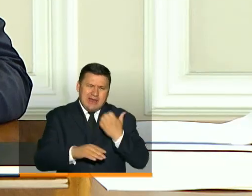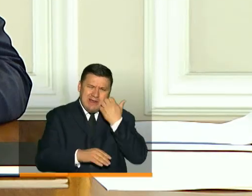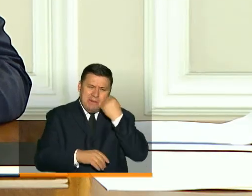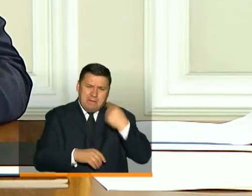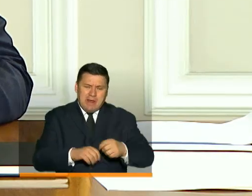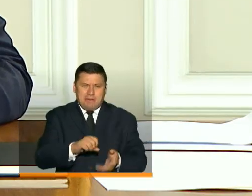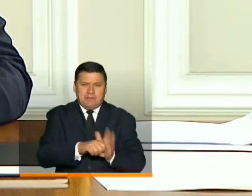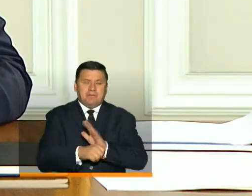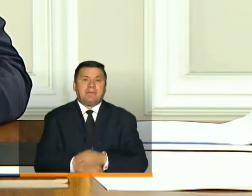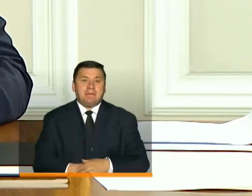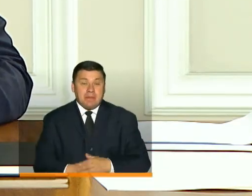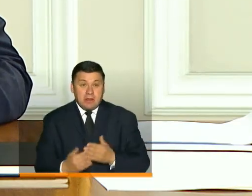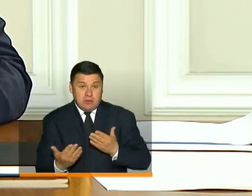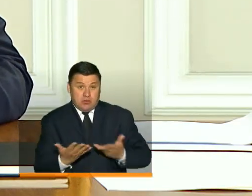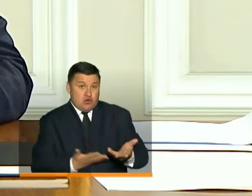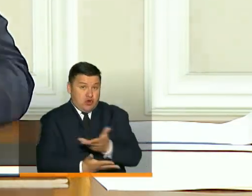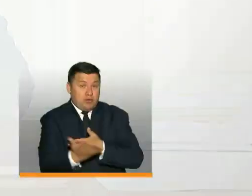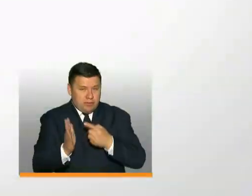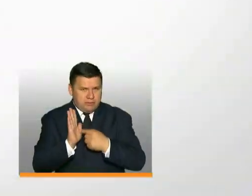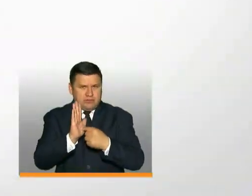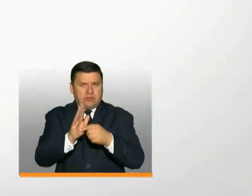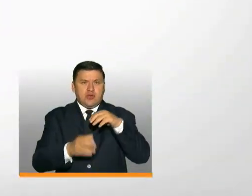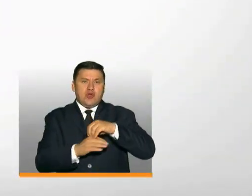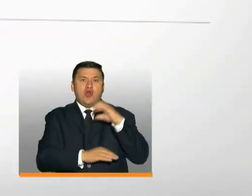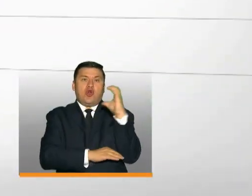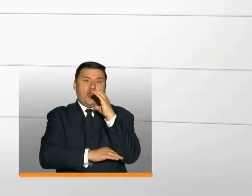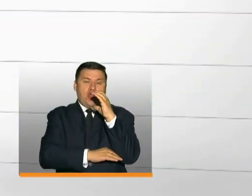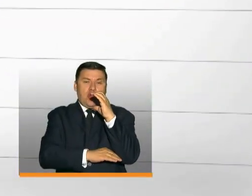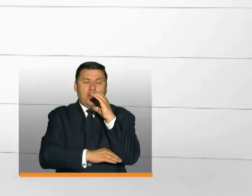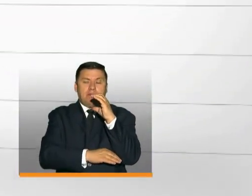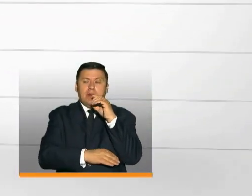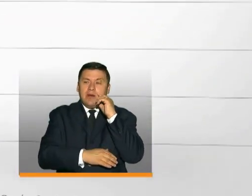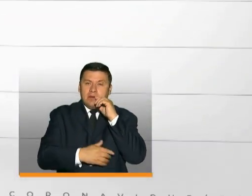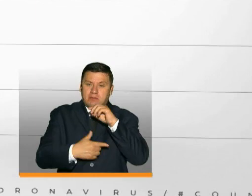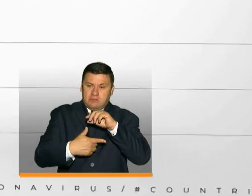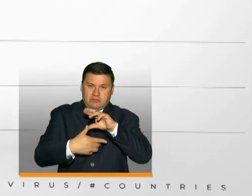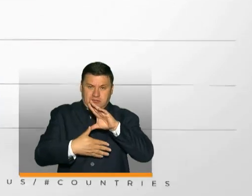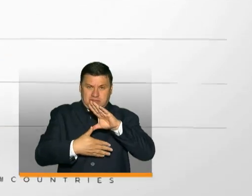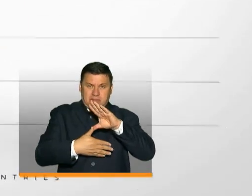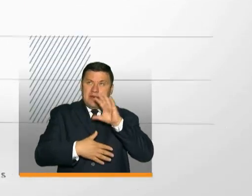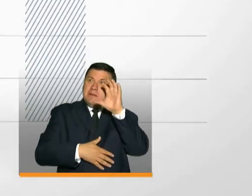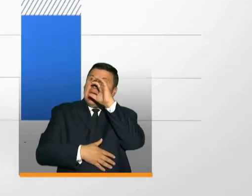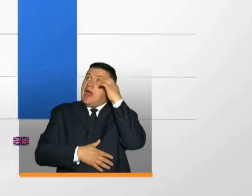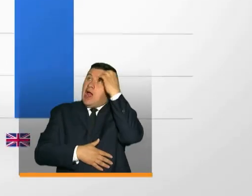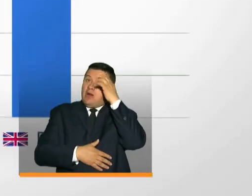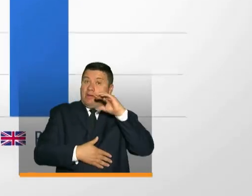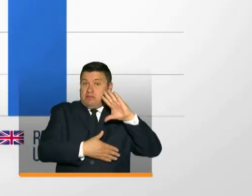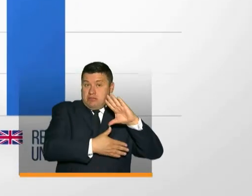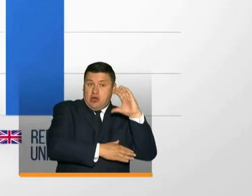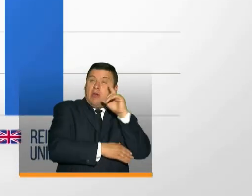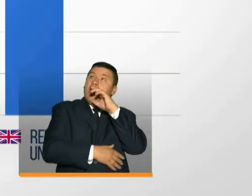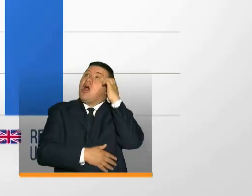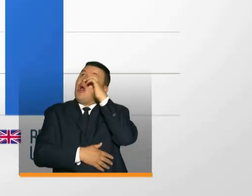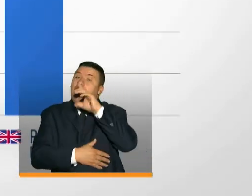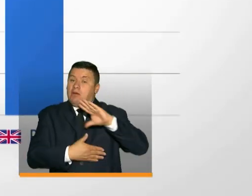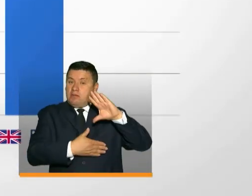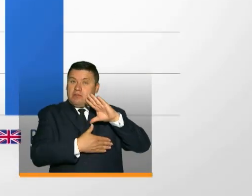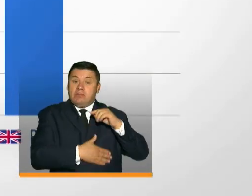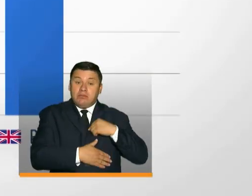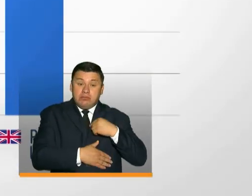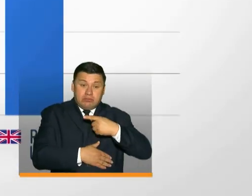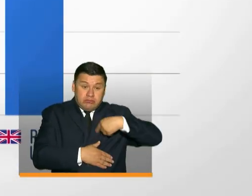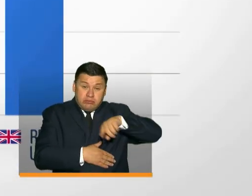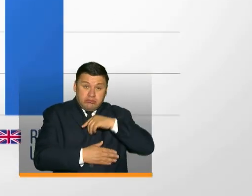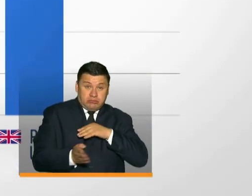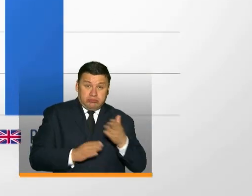enfermedad. Aquí quiero compartirles a ustedes cómo se ve Colombia en términos de letalidad frente a países de Europa. Nosotros tenemos una